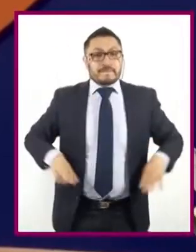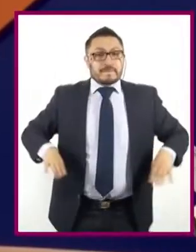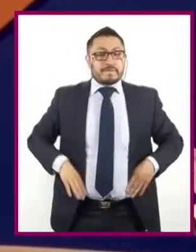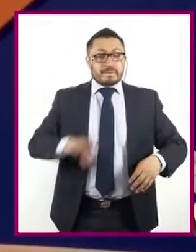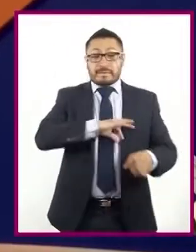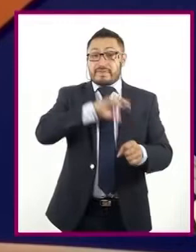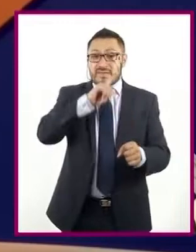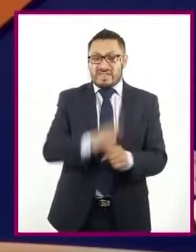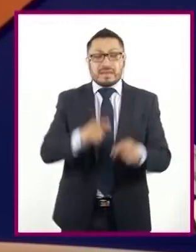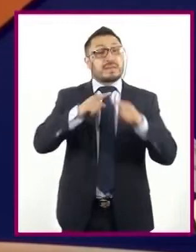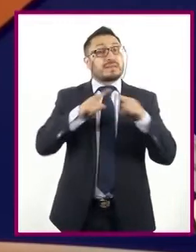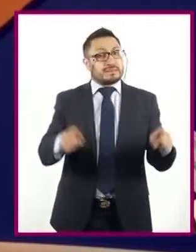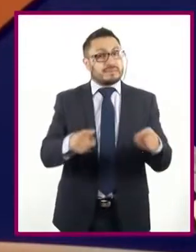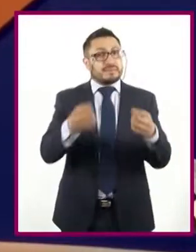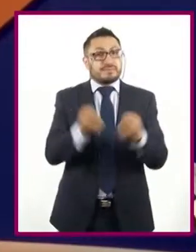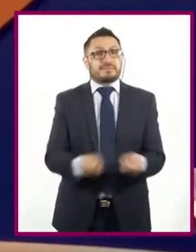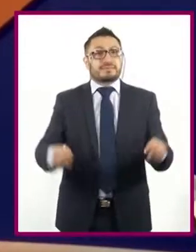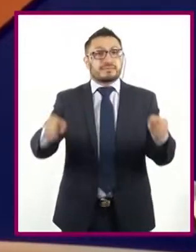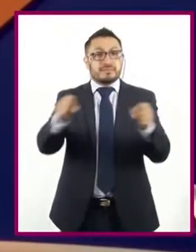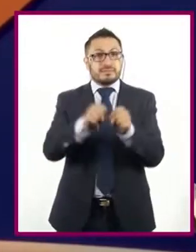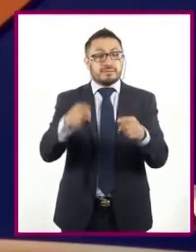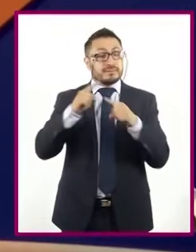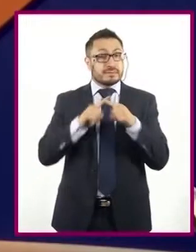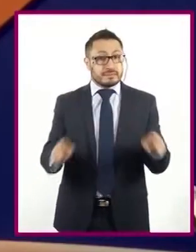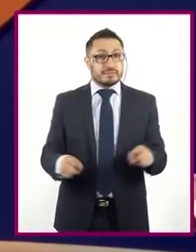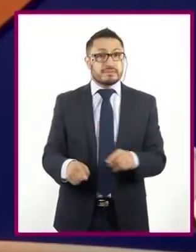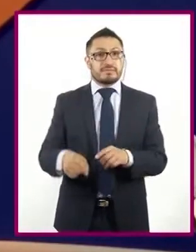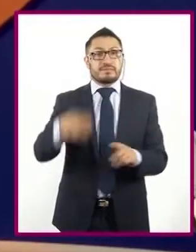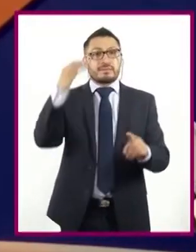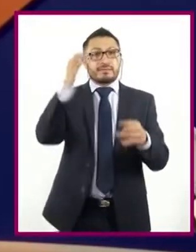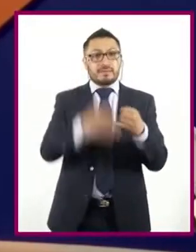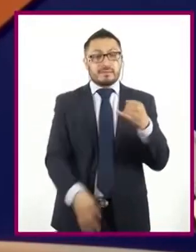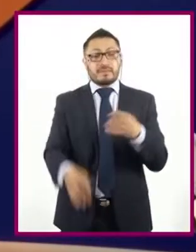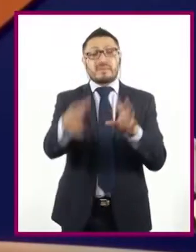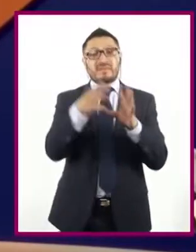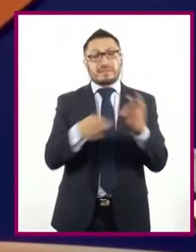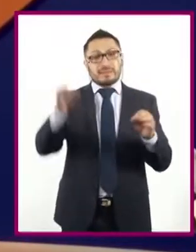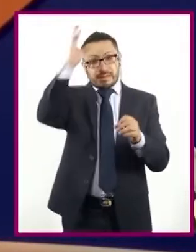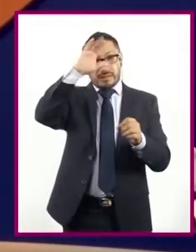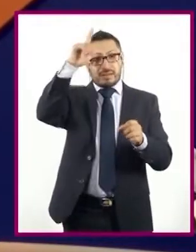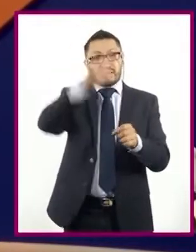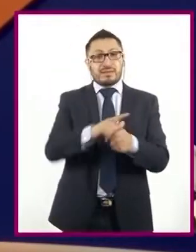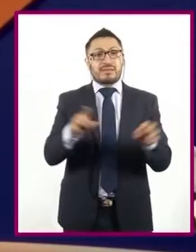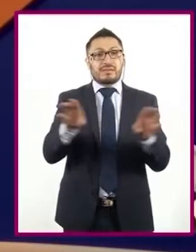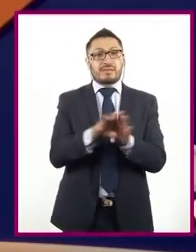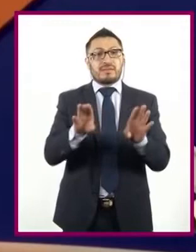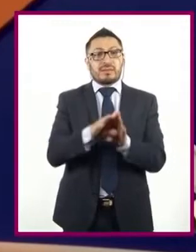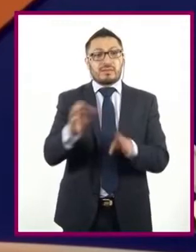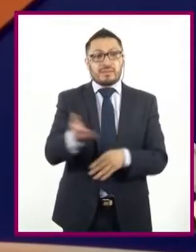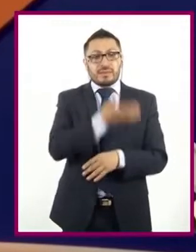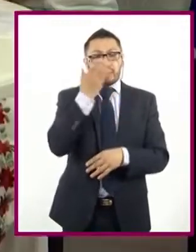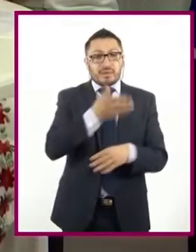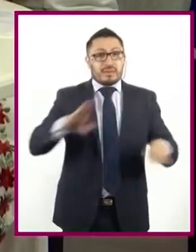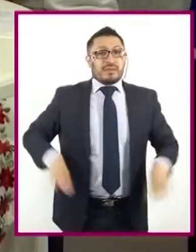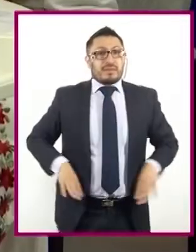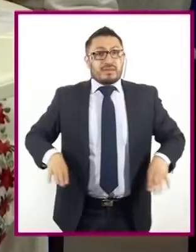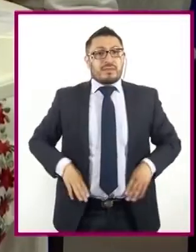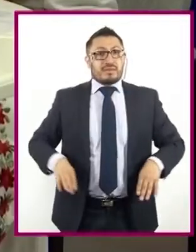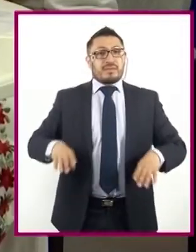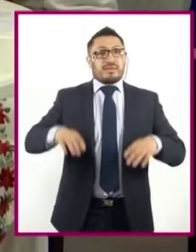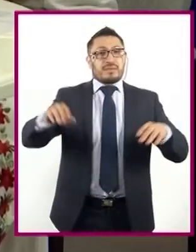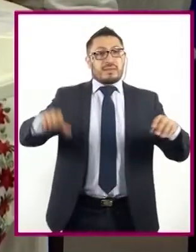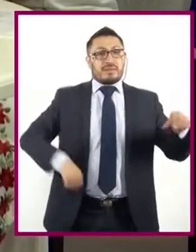los establecidos por una sociedad. Finalmente, podemos definir cultura como las prácticas que caracterizan las